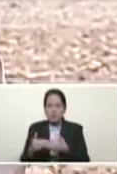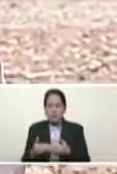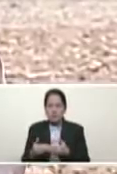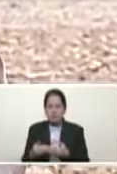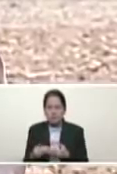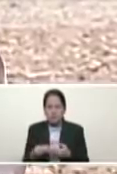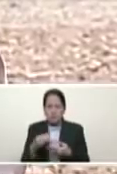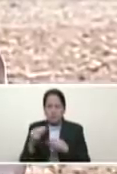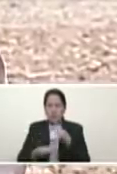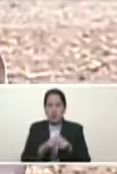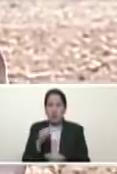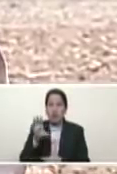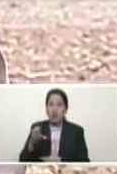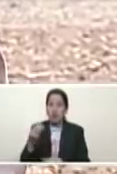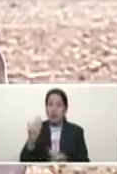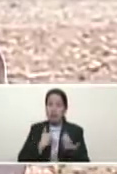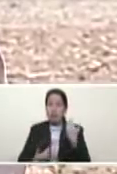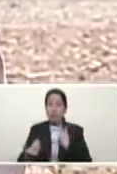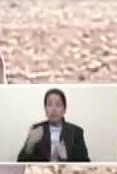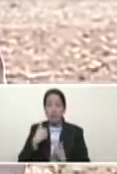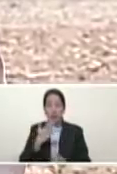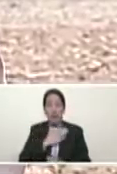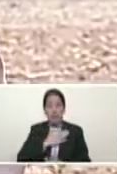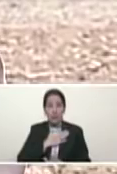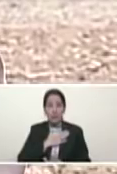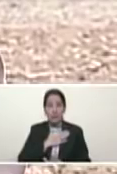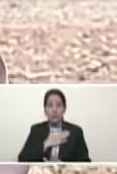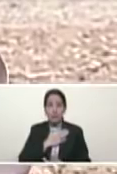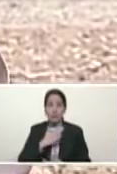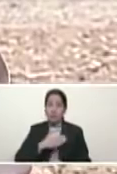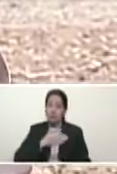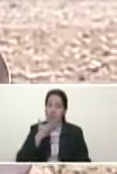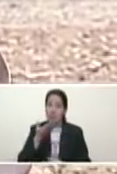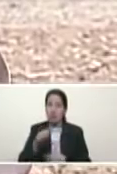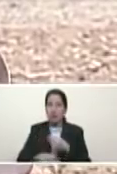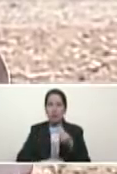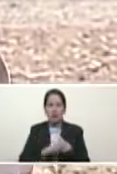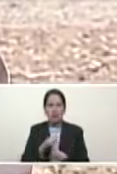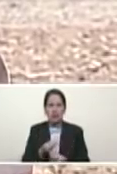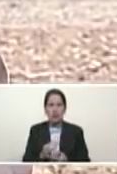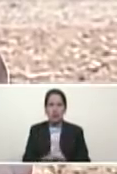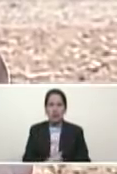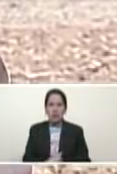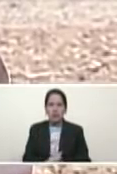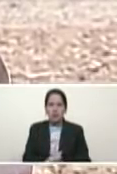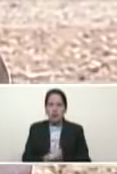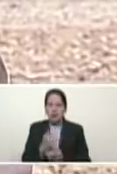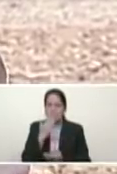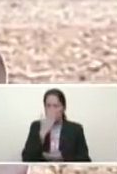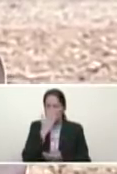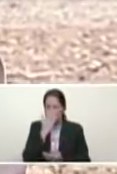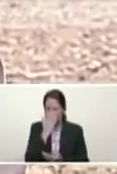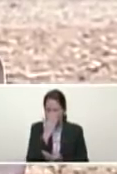particular, yo pudiera sencillamente